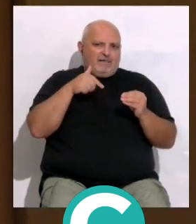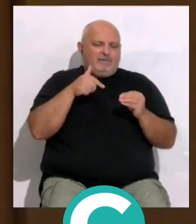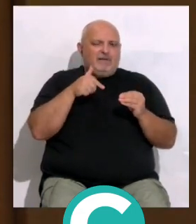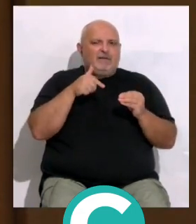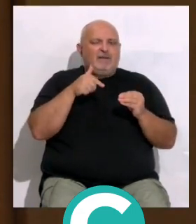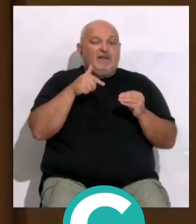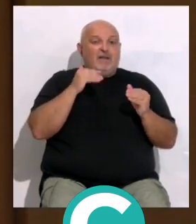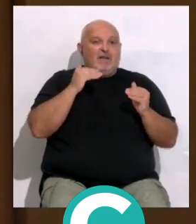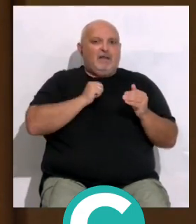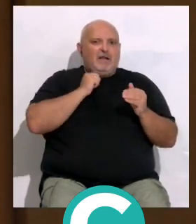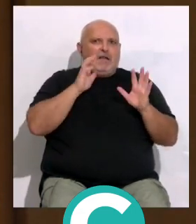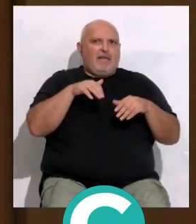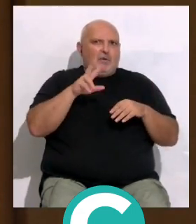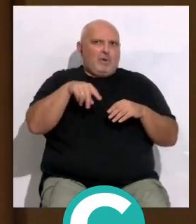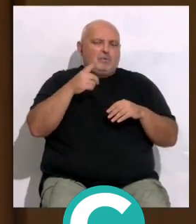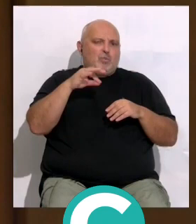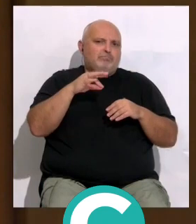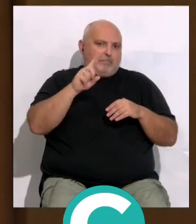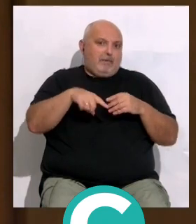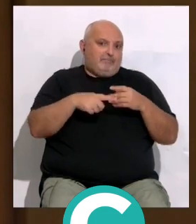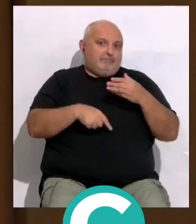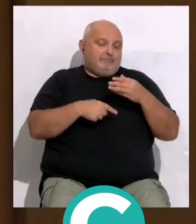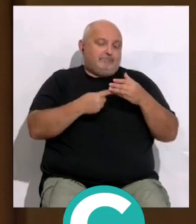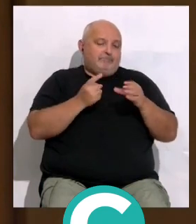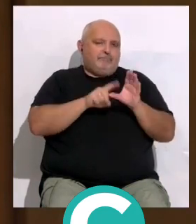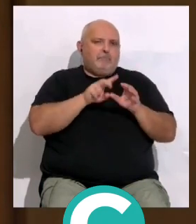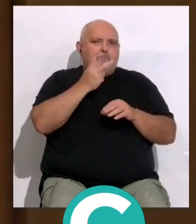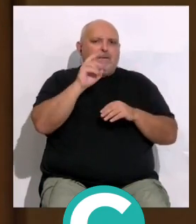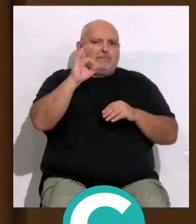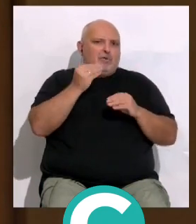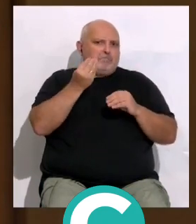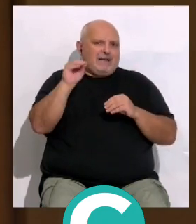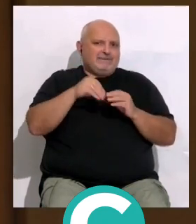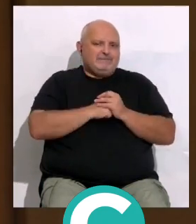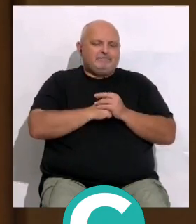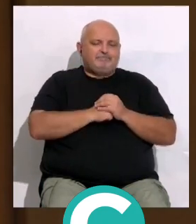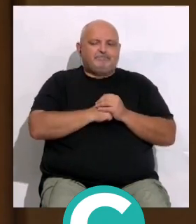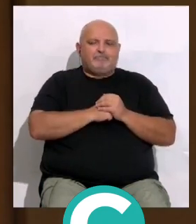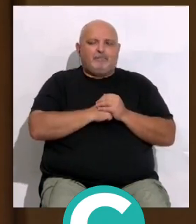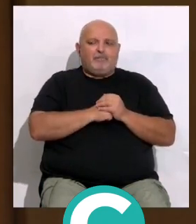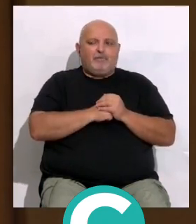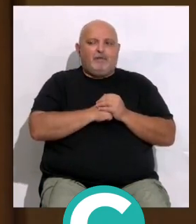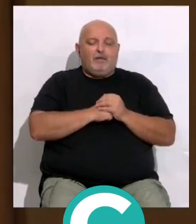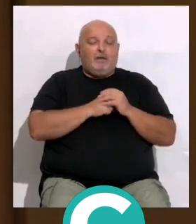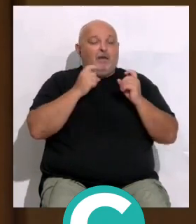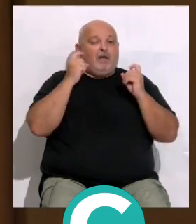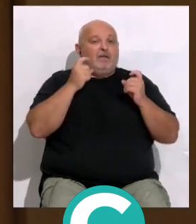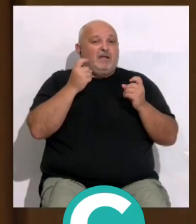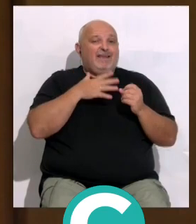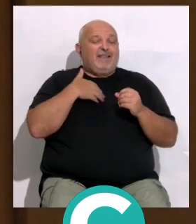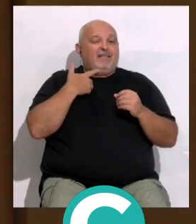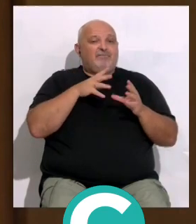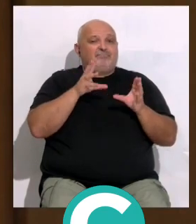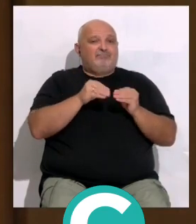y en esto Cádiz no es ajeno, más de un 20%. Y bueno, lo que intentamos de alguna